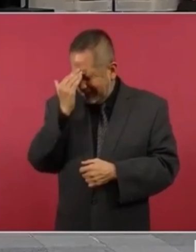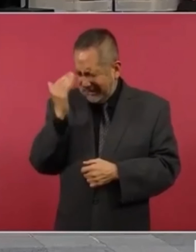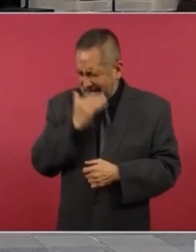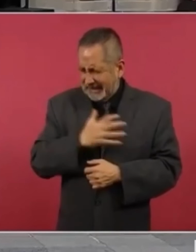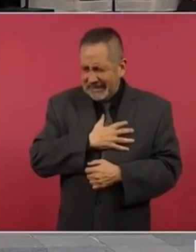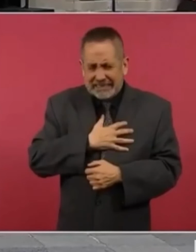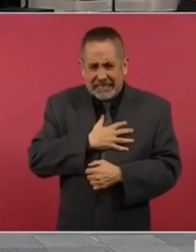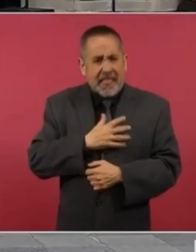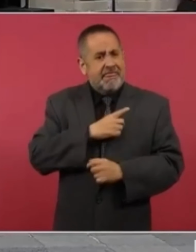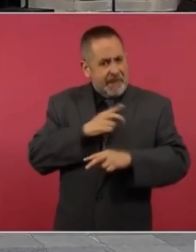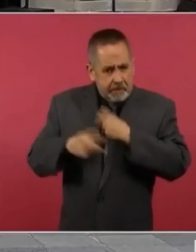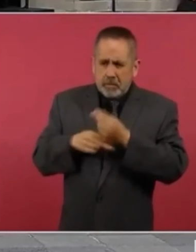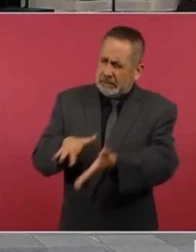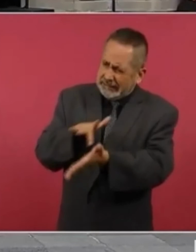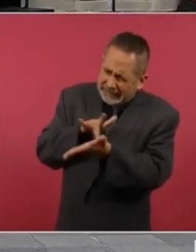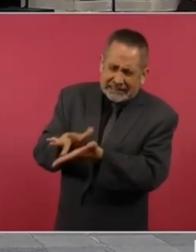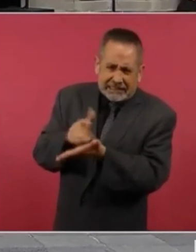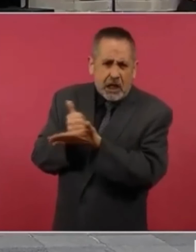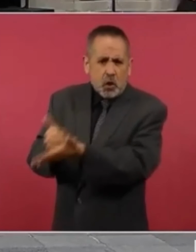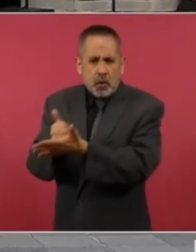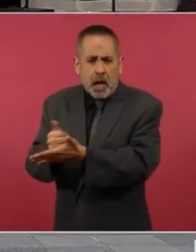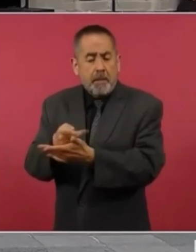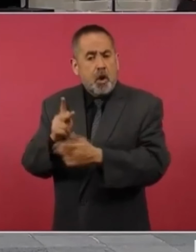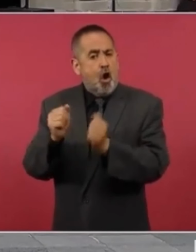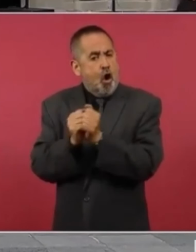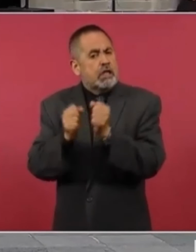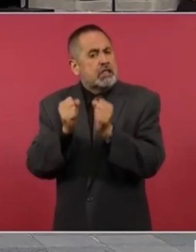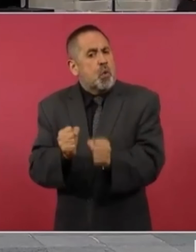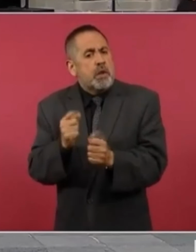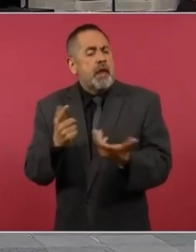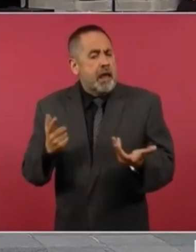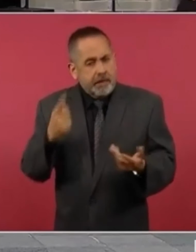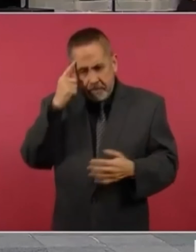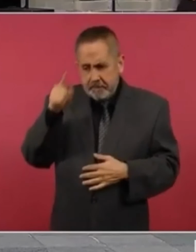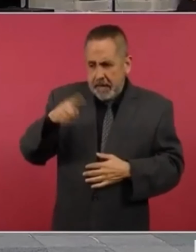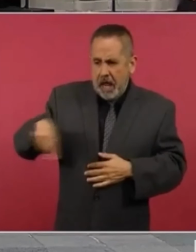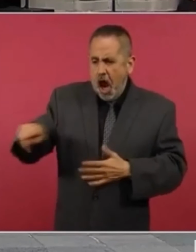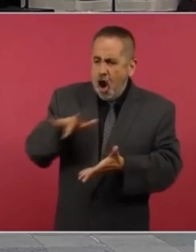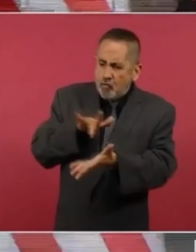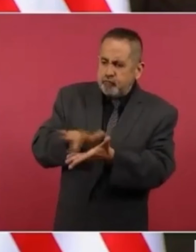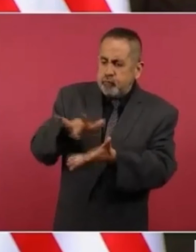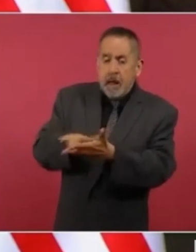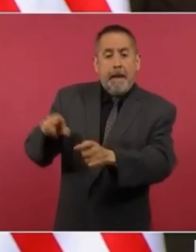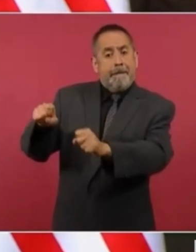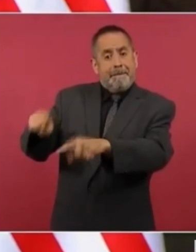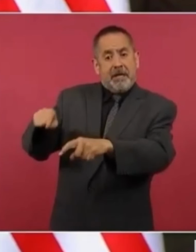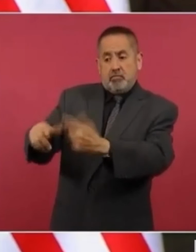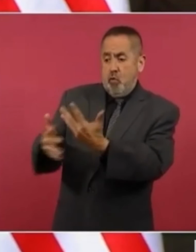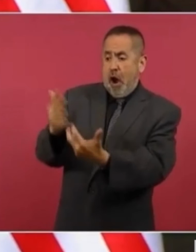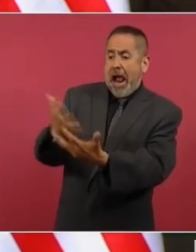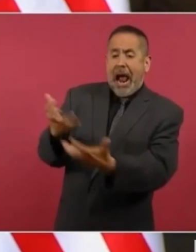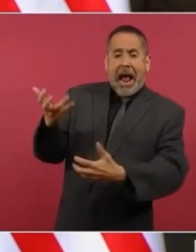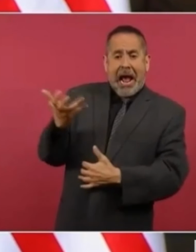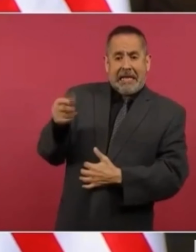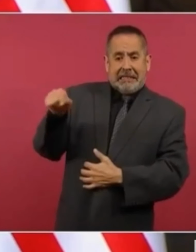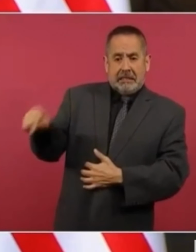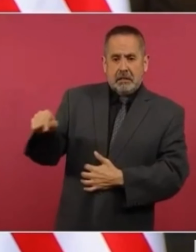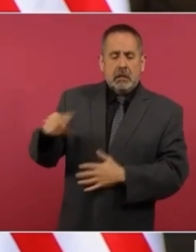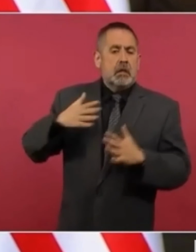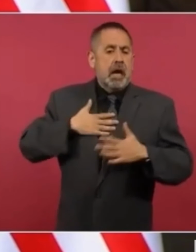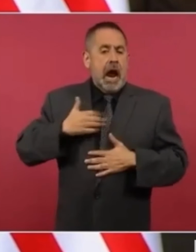seguir estando ahí apoyando al pueblo haitiano, pero debemos asegurarnos de que las soluciones sean impulsadas por el pueblo haitiano. Por eso Canadá